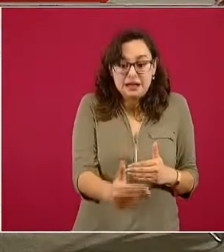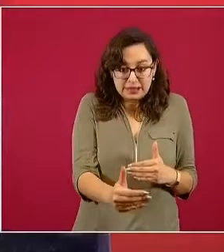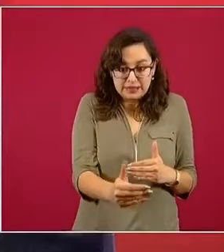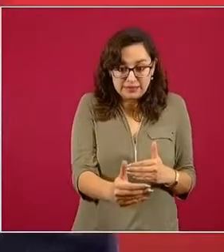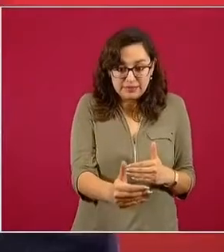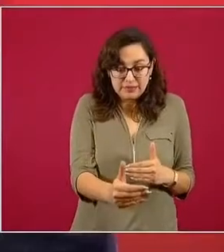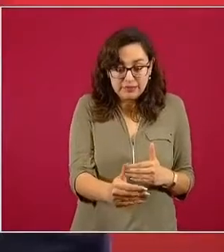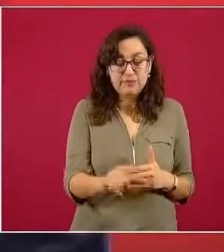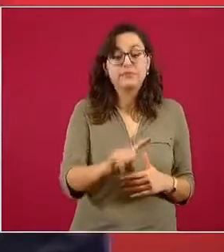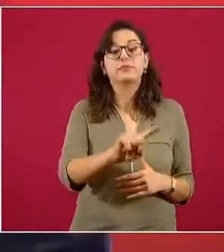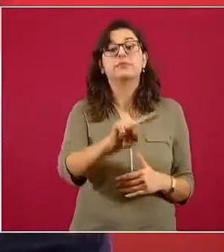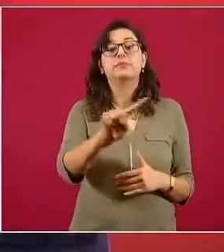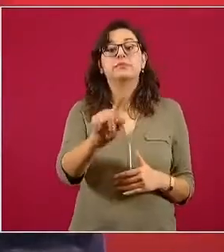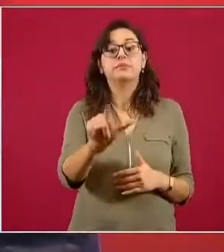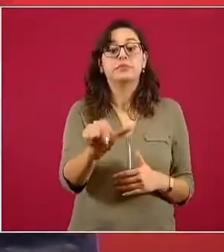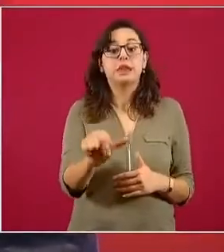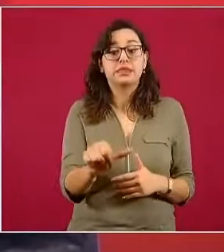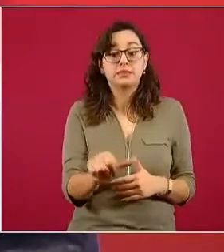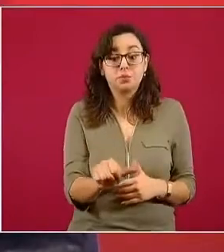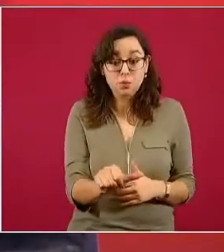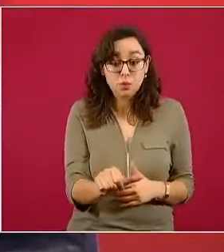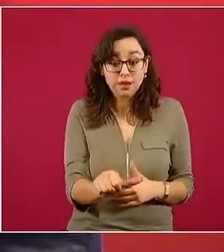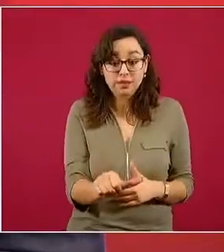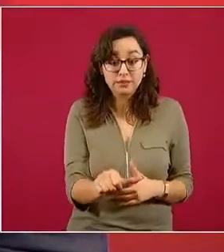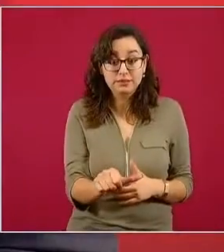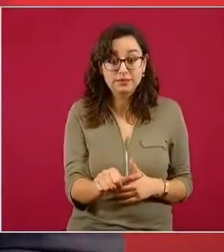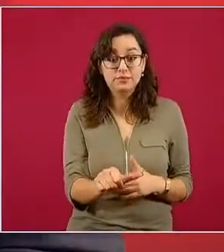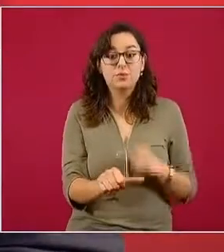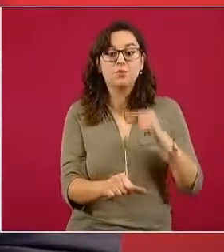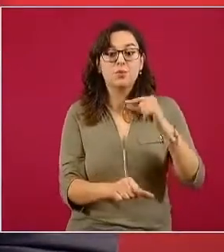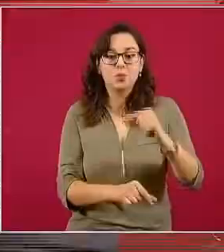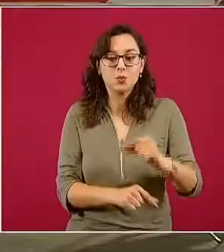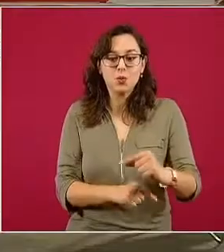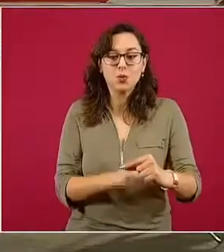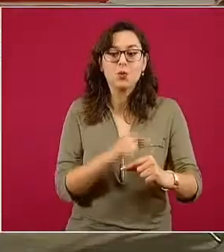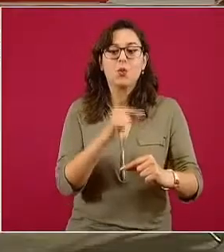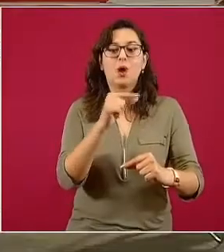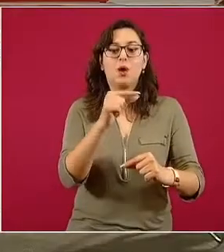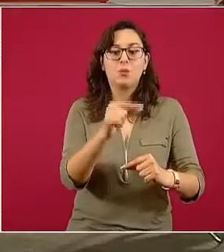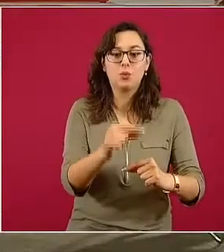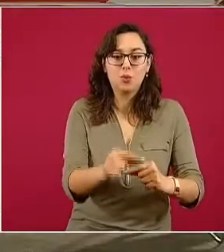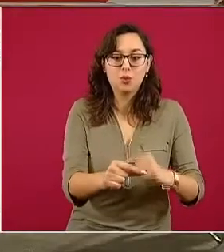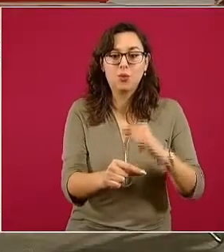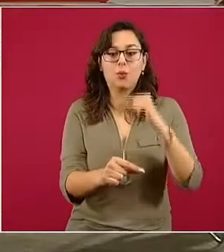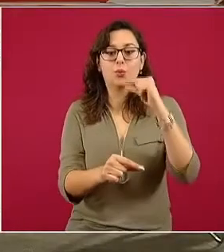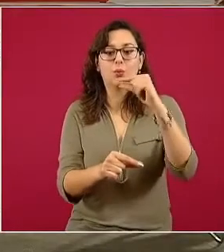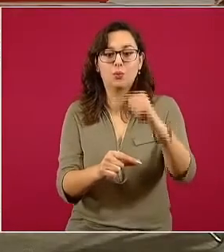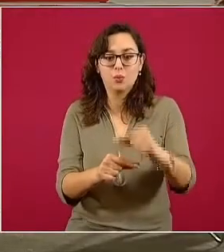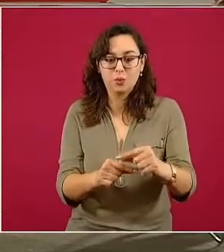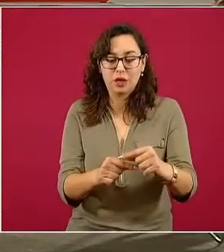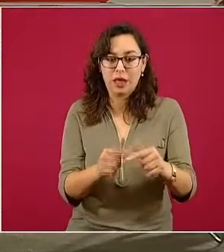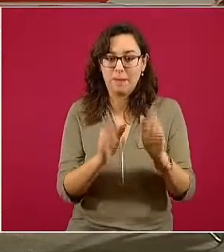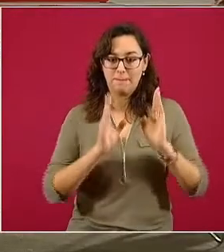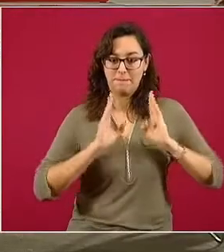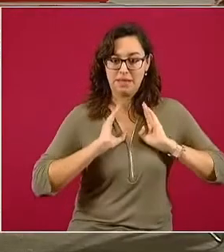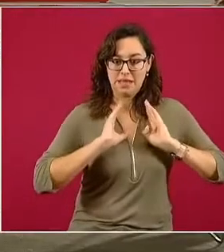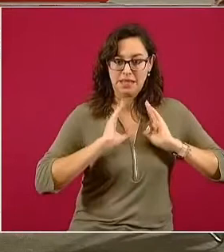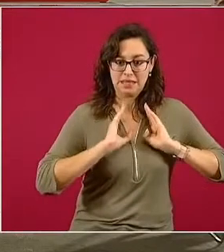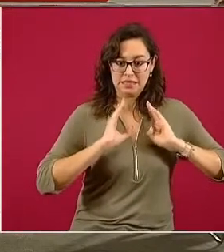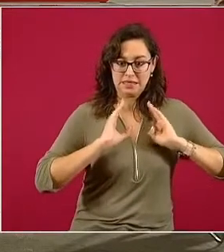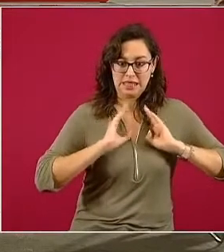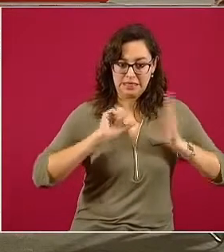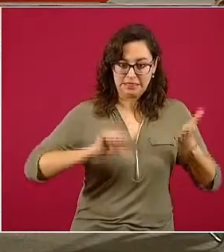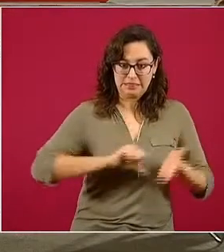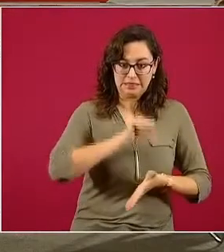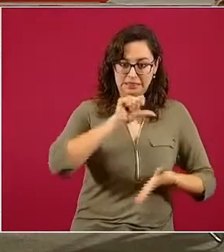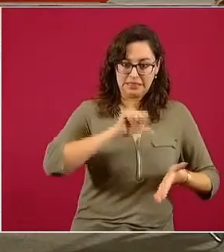ocurrir operativamente un puente en donde vamos a expandirnos hacia fuera de las unidades militares, en